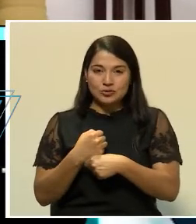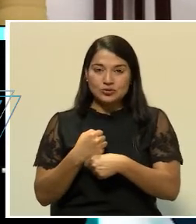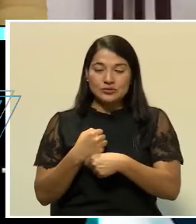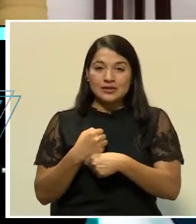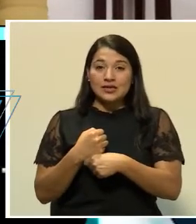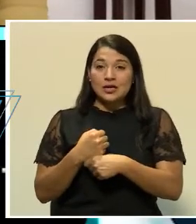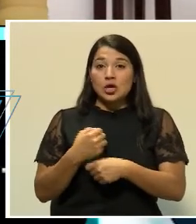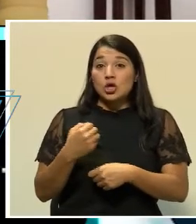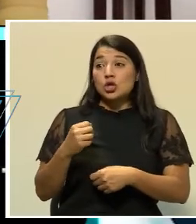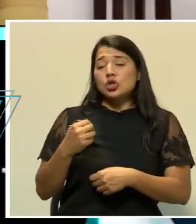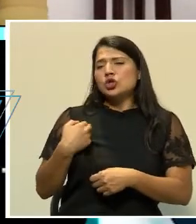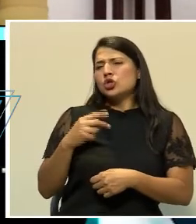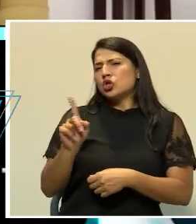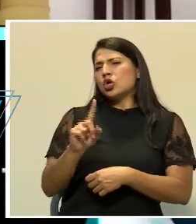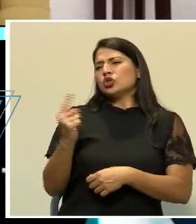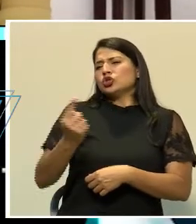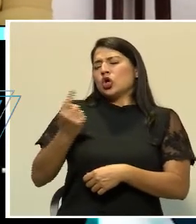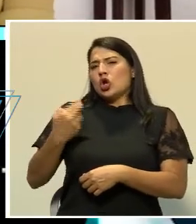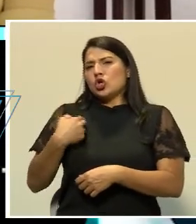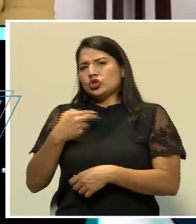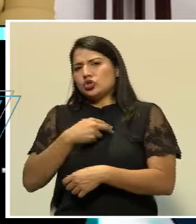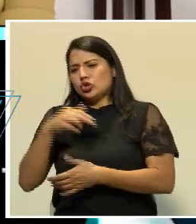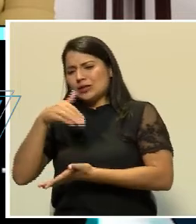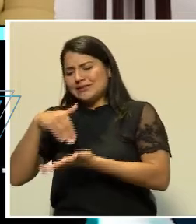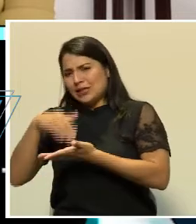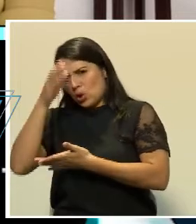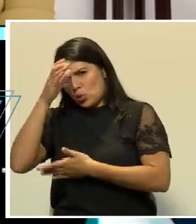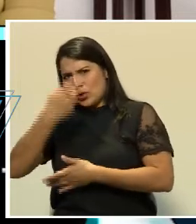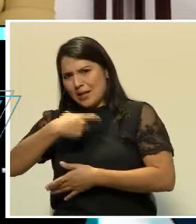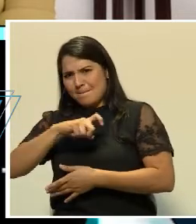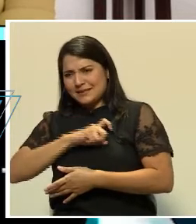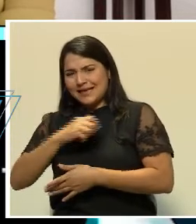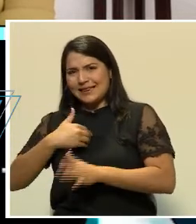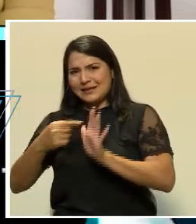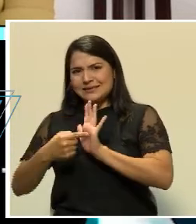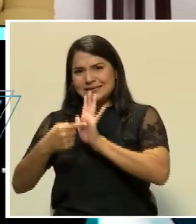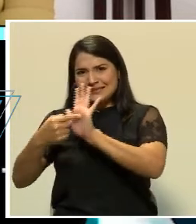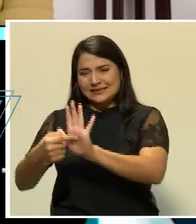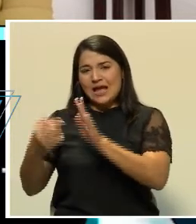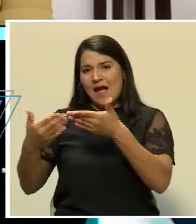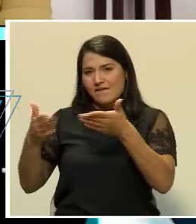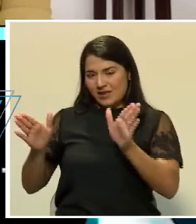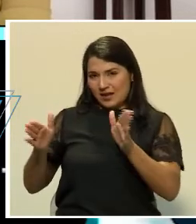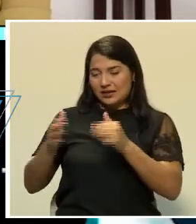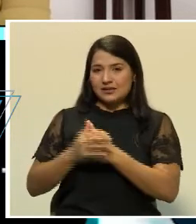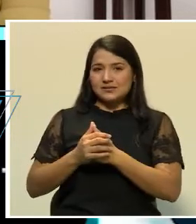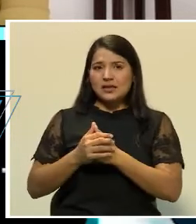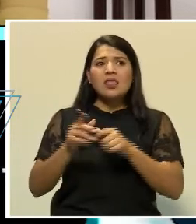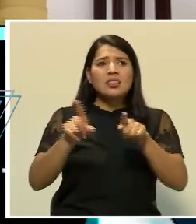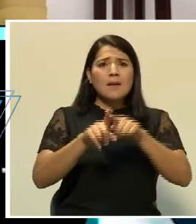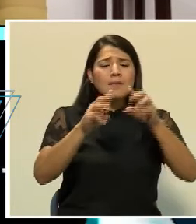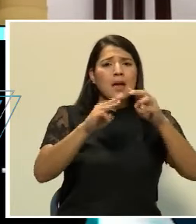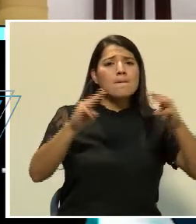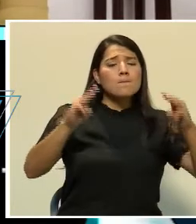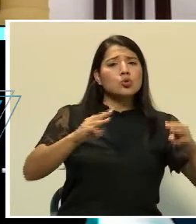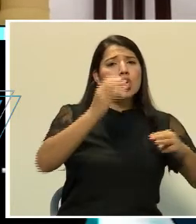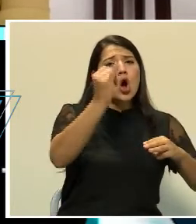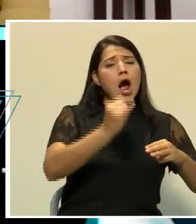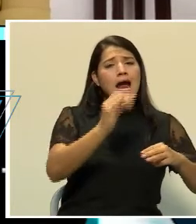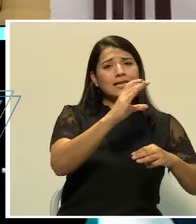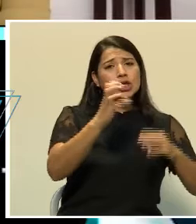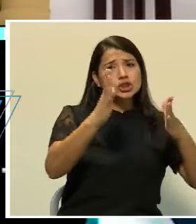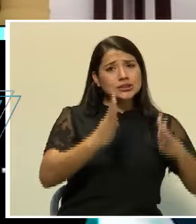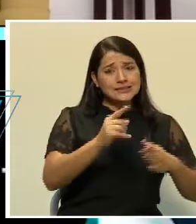que no somos los únicos en el Centro Cultural de España que tenemos exposiciones virtuales abiertas, porque incluso el Museo de Arte Costarricense también